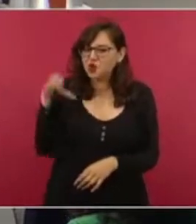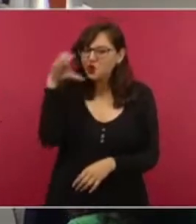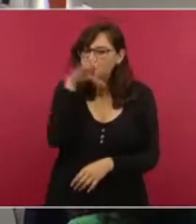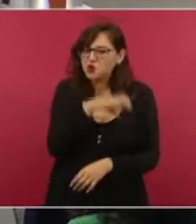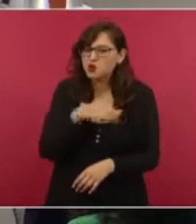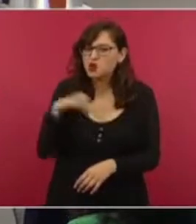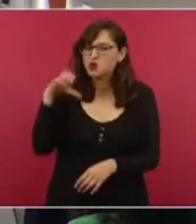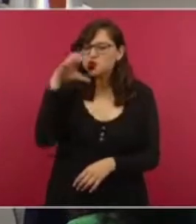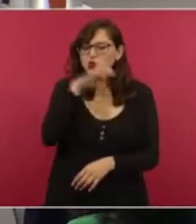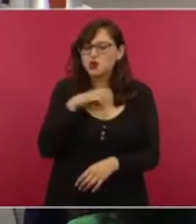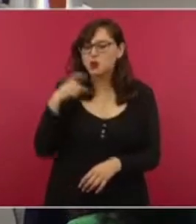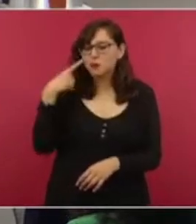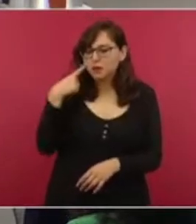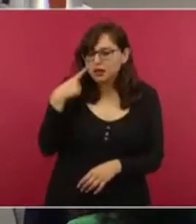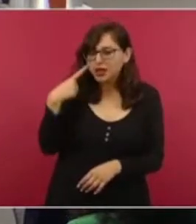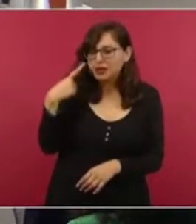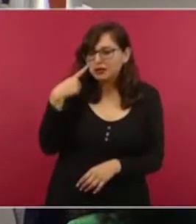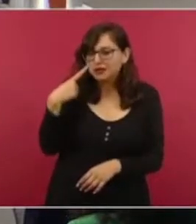Y